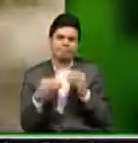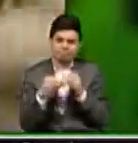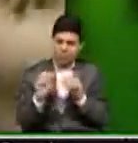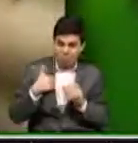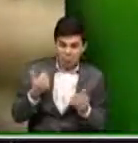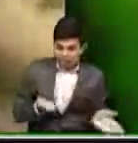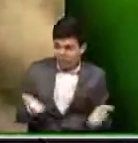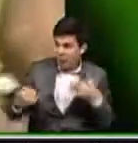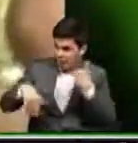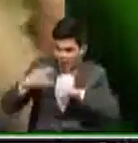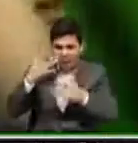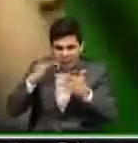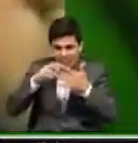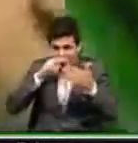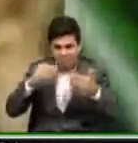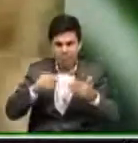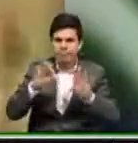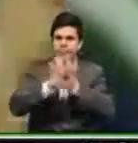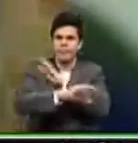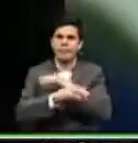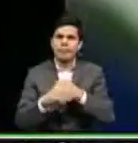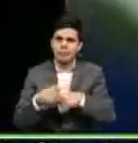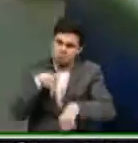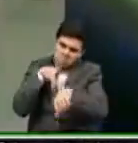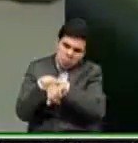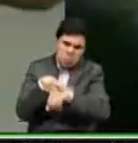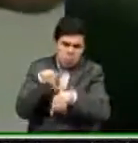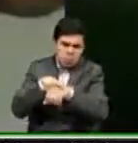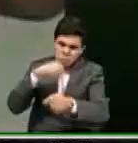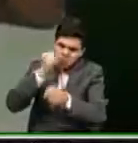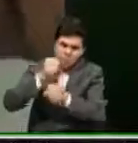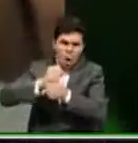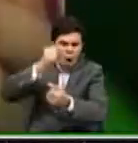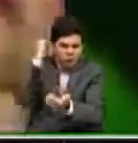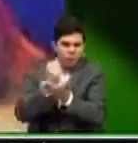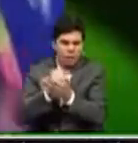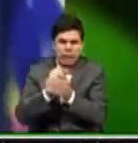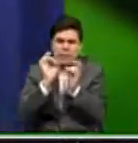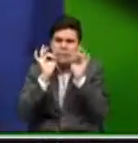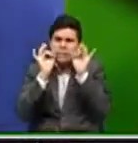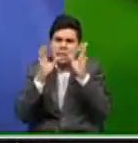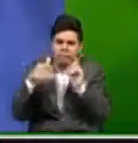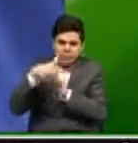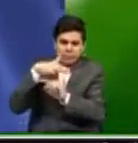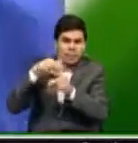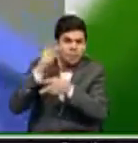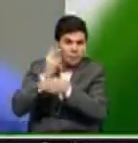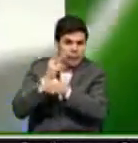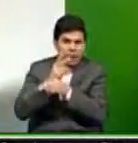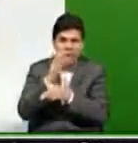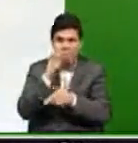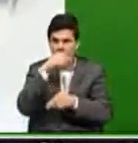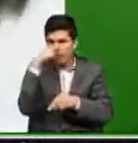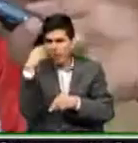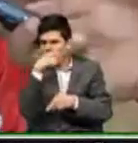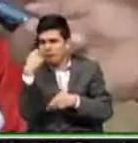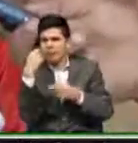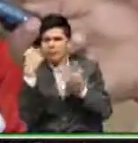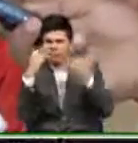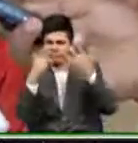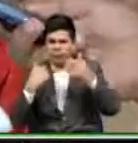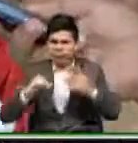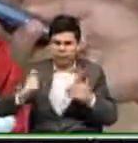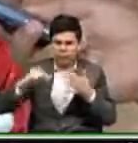ser niños. Son expuestos a las peores formas de trabajo infantil, como en ambientes peligrosos y forzosos.